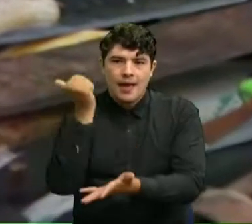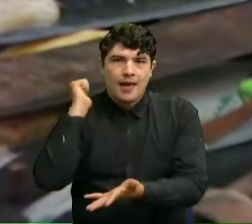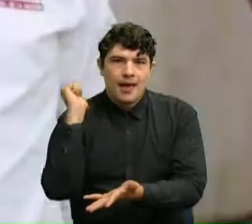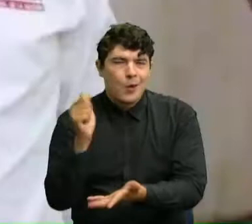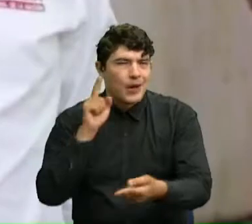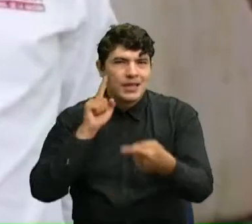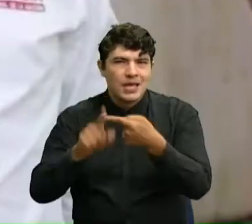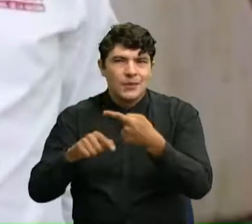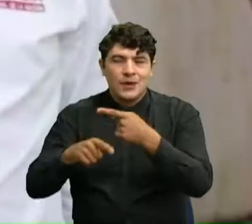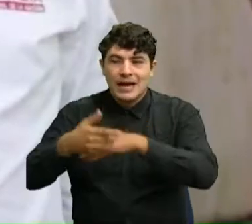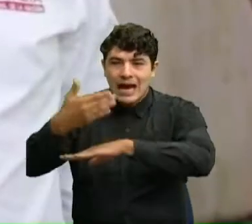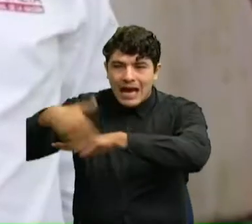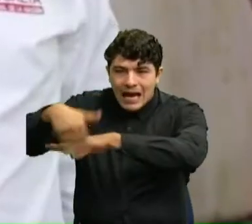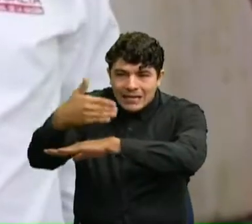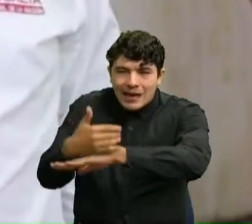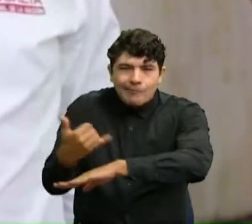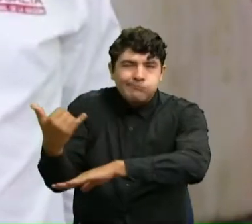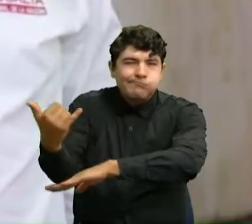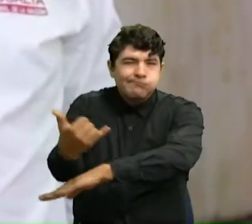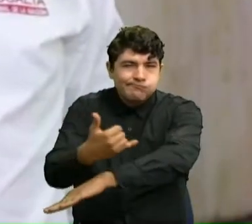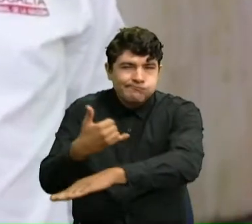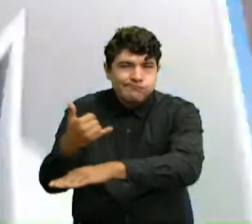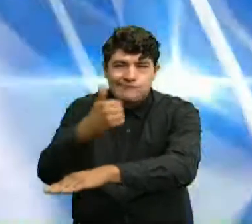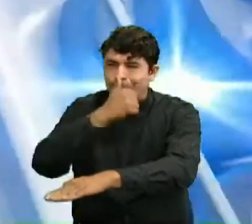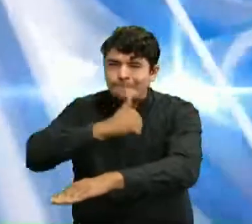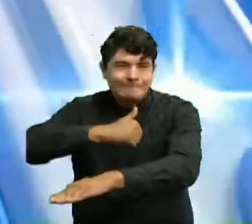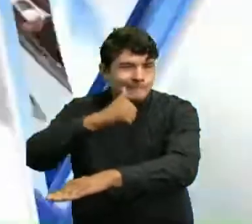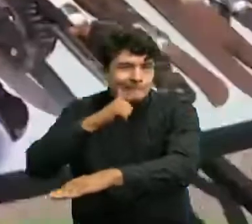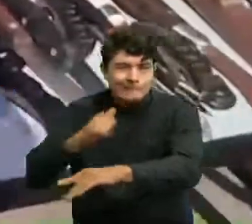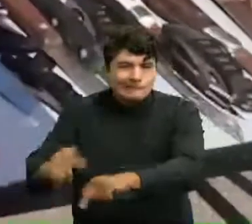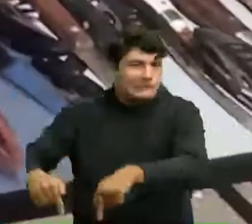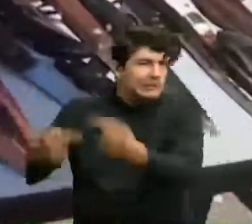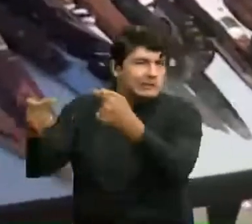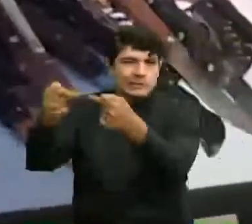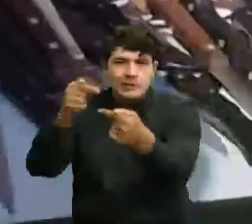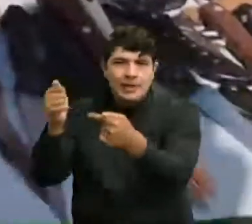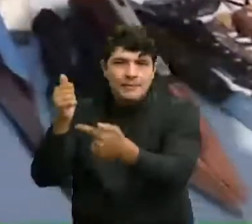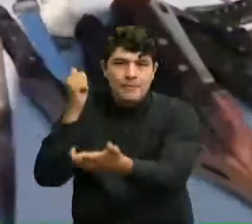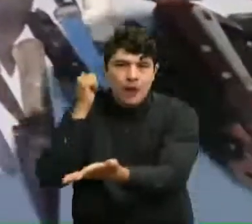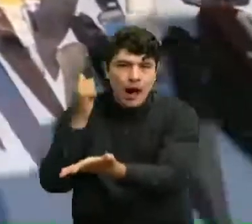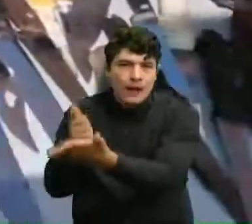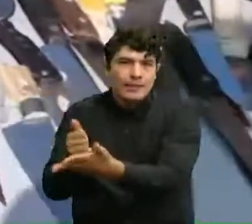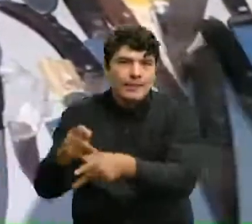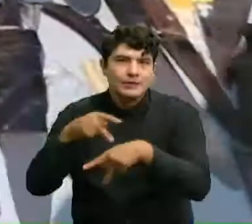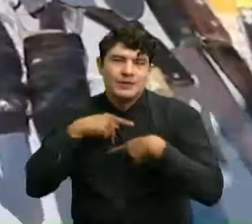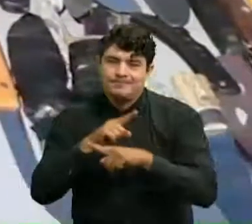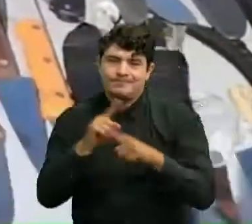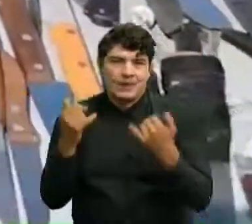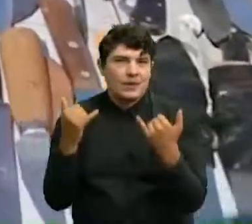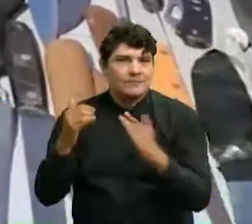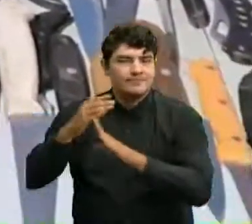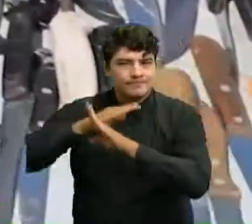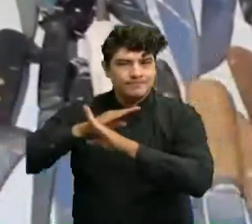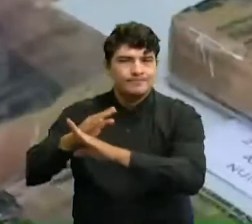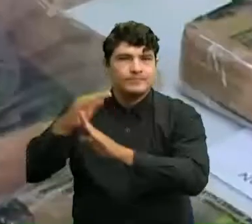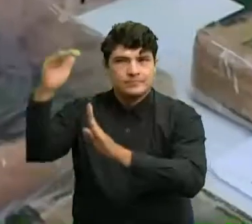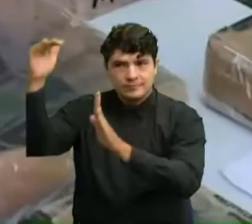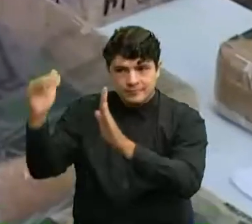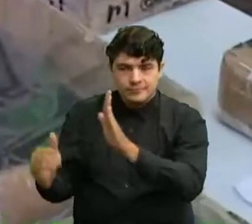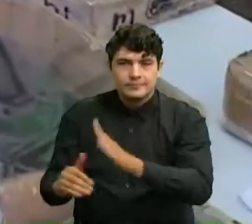generando las muertes y las lesiones personales. Gracias a estas acciones se han reducido los delitos que afectan a la seguridad